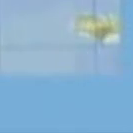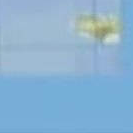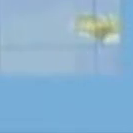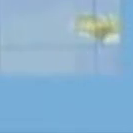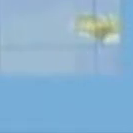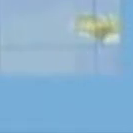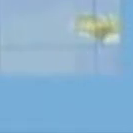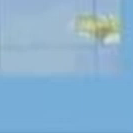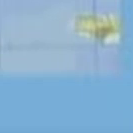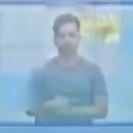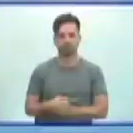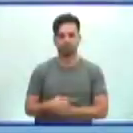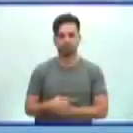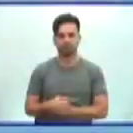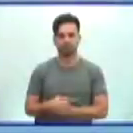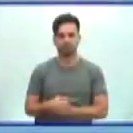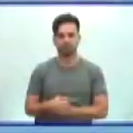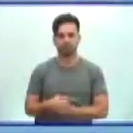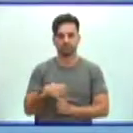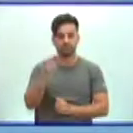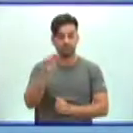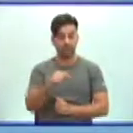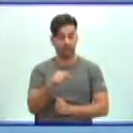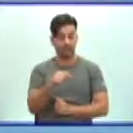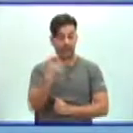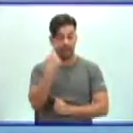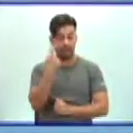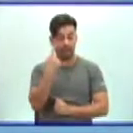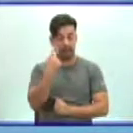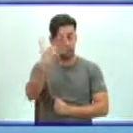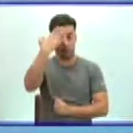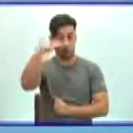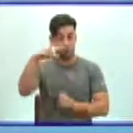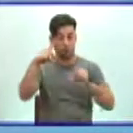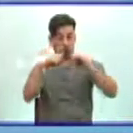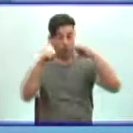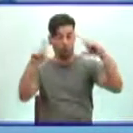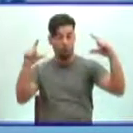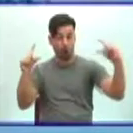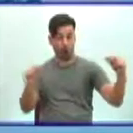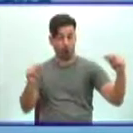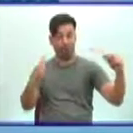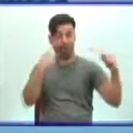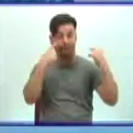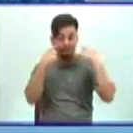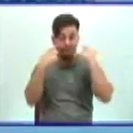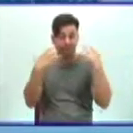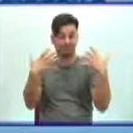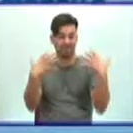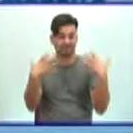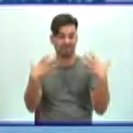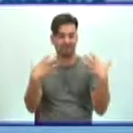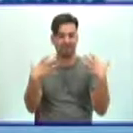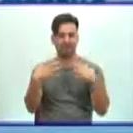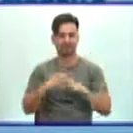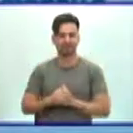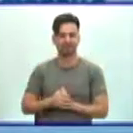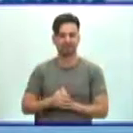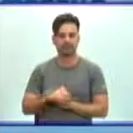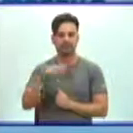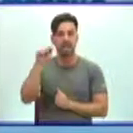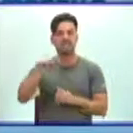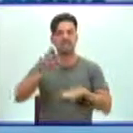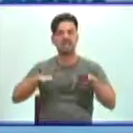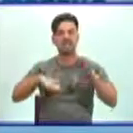Y aquí les traigo otro fenómeno interesante, como también el relieve y la influencia de los